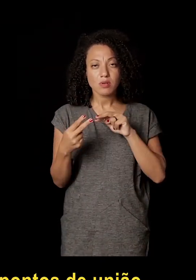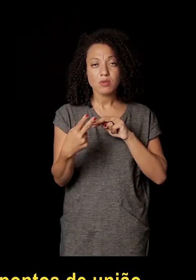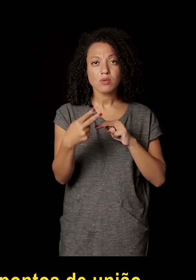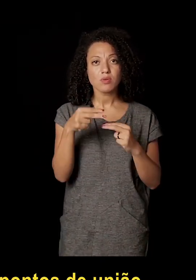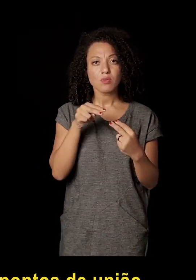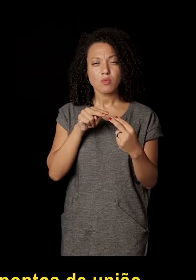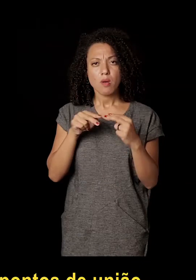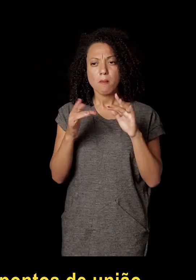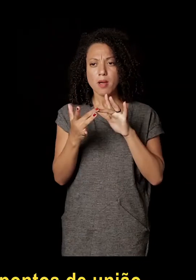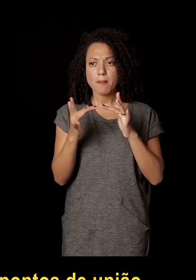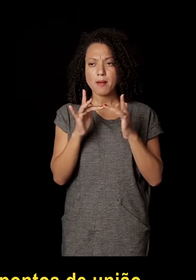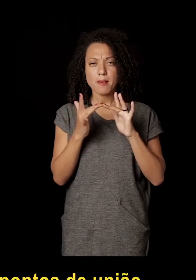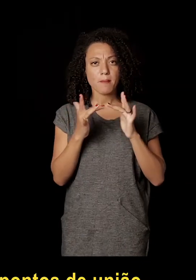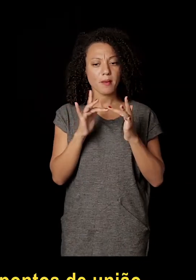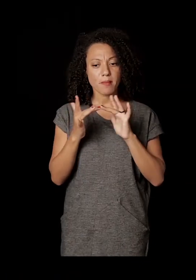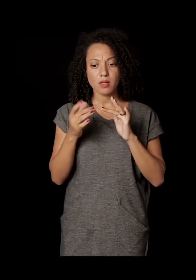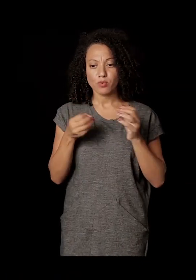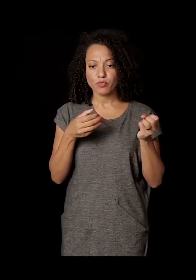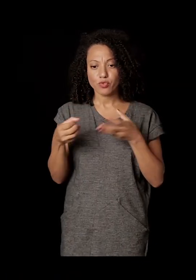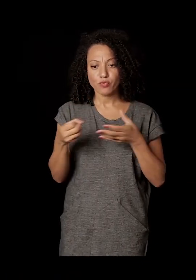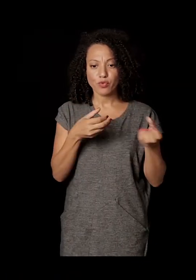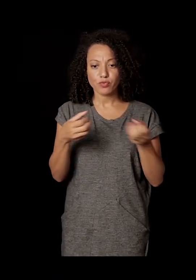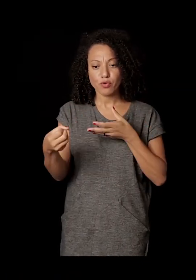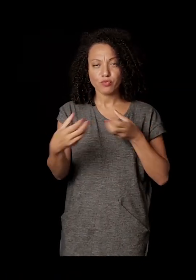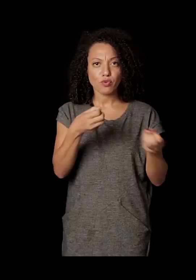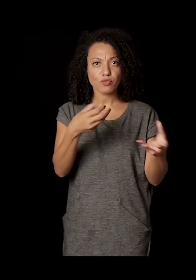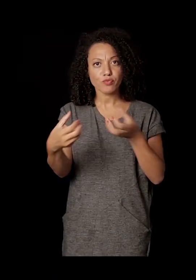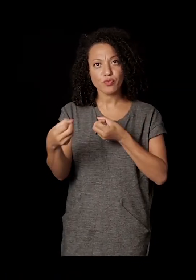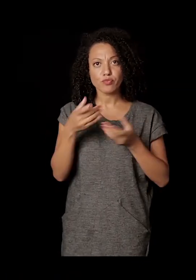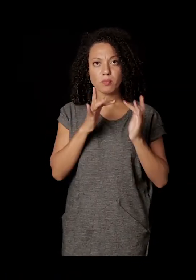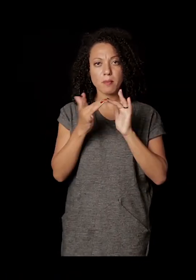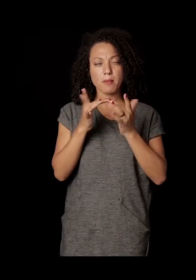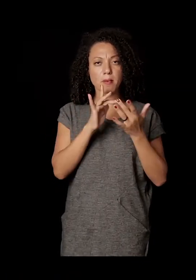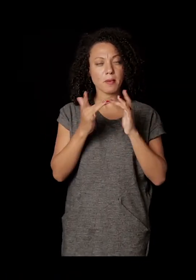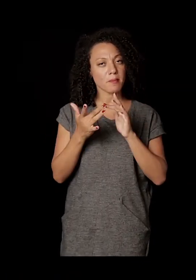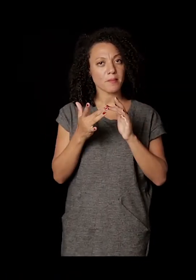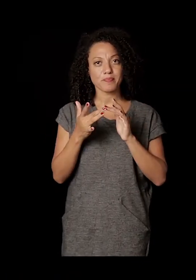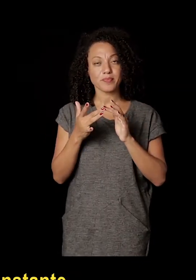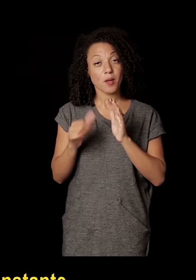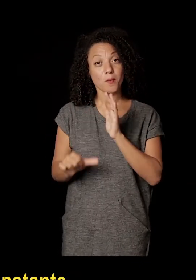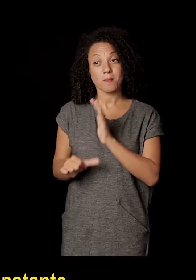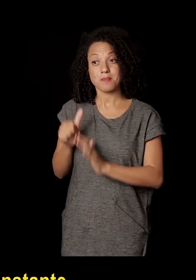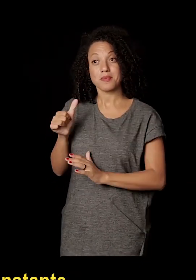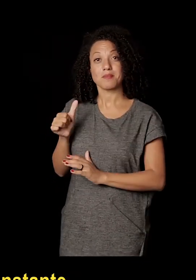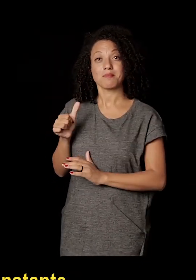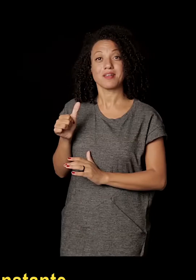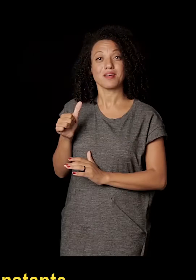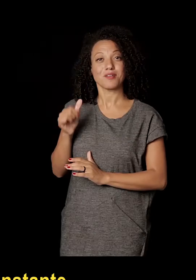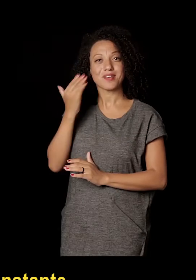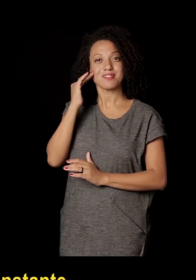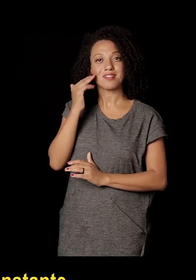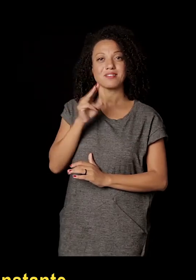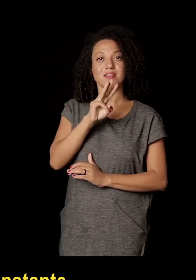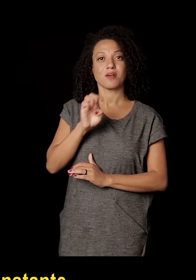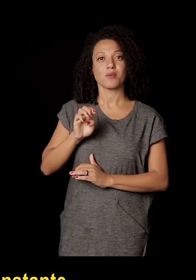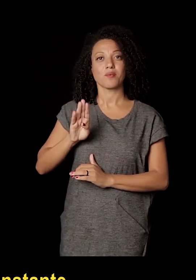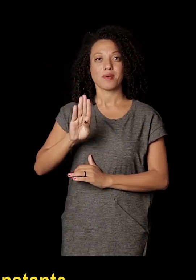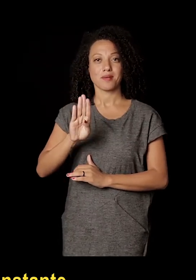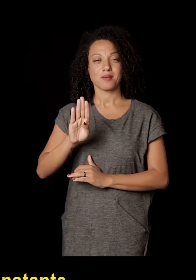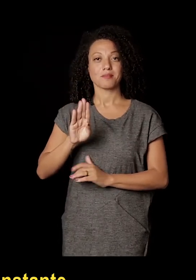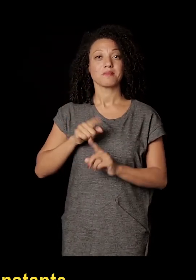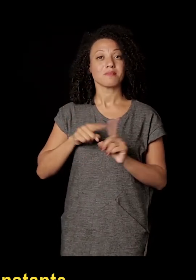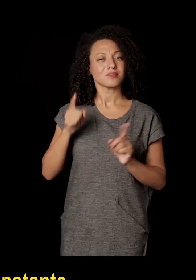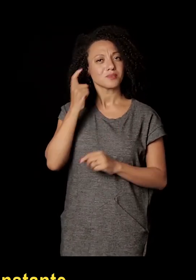de unión, se va construyendo una red. Es el primero que define matemáticamente la red. Ahora, pensemos por un instante qué